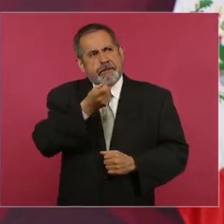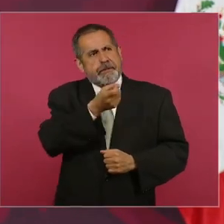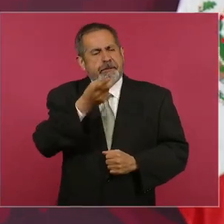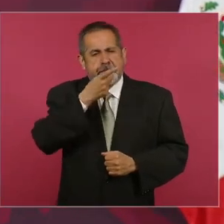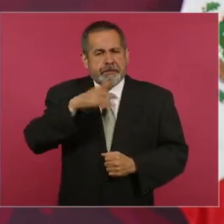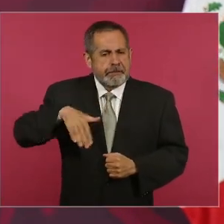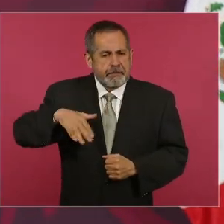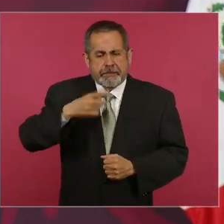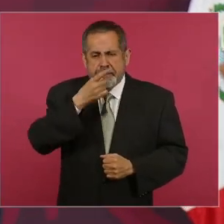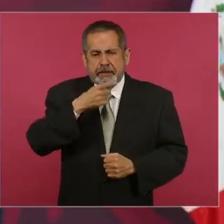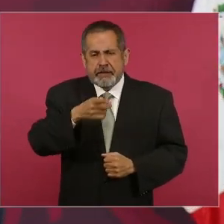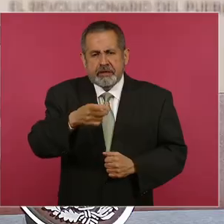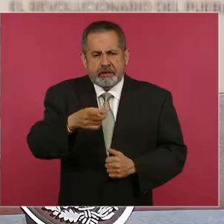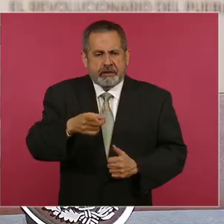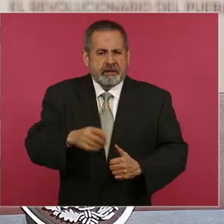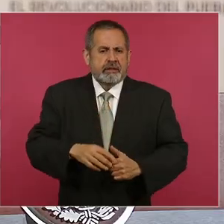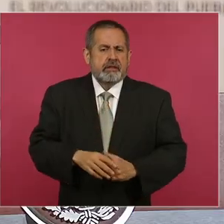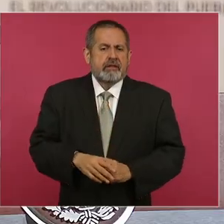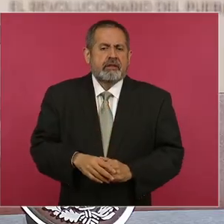que